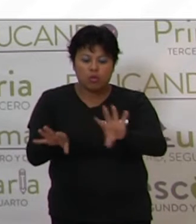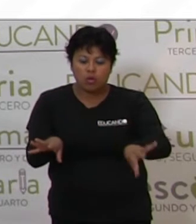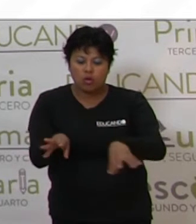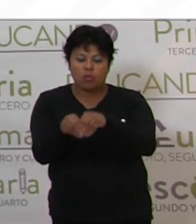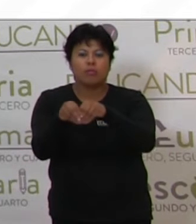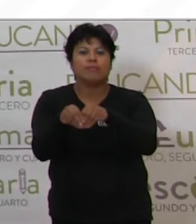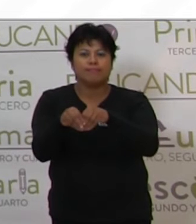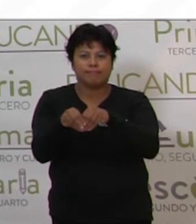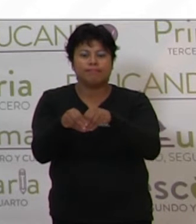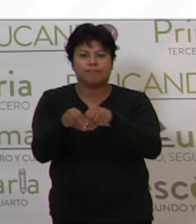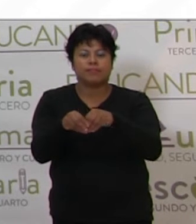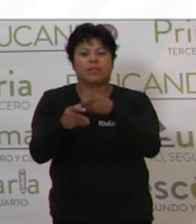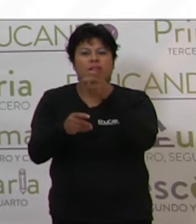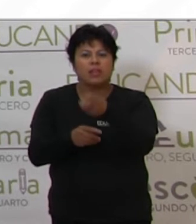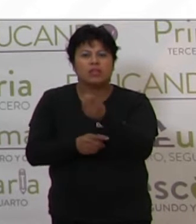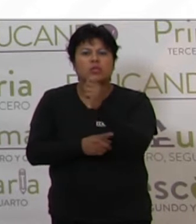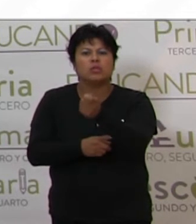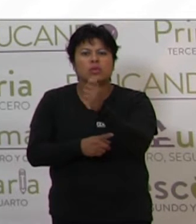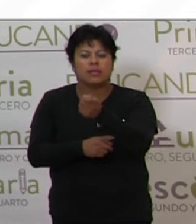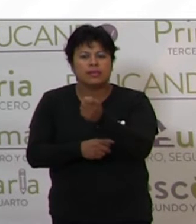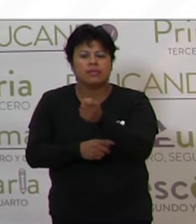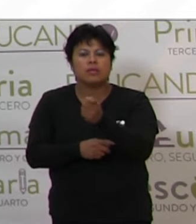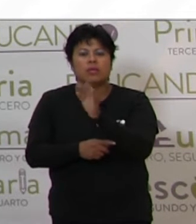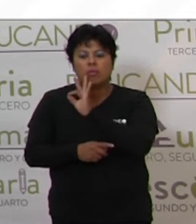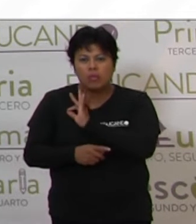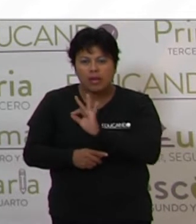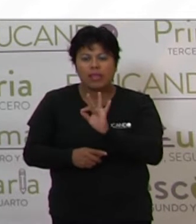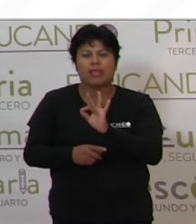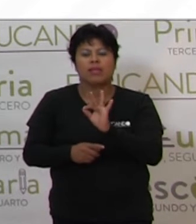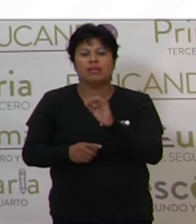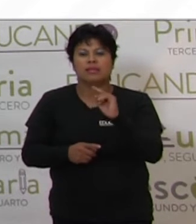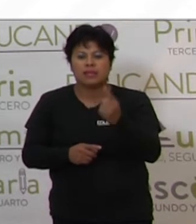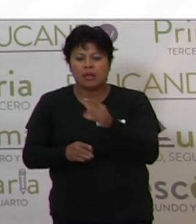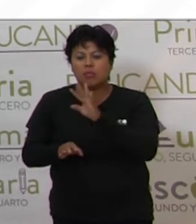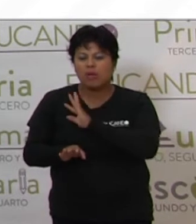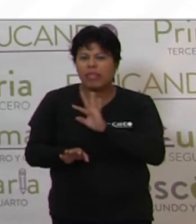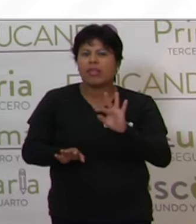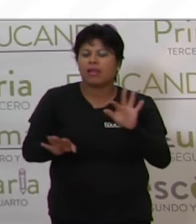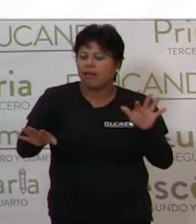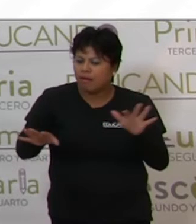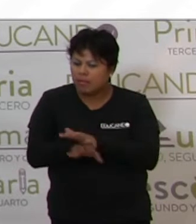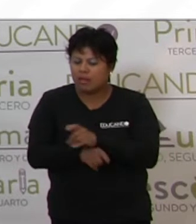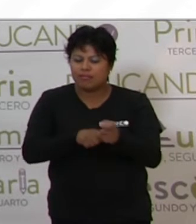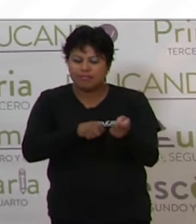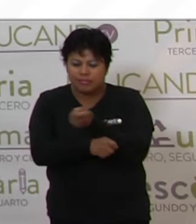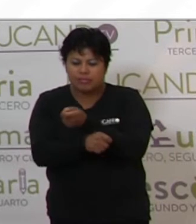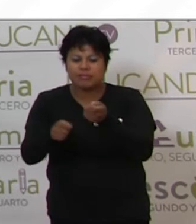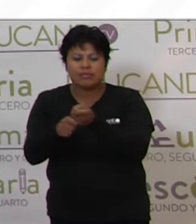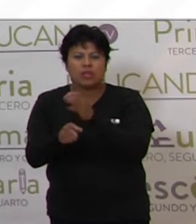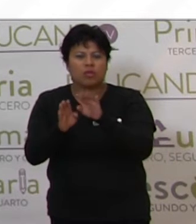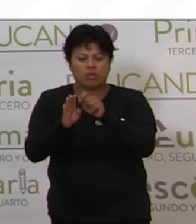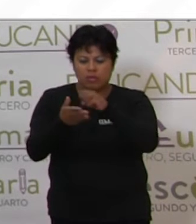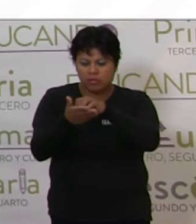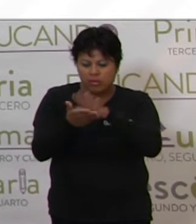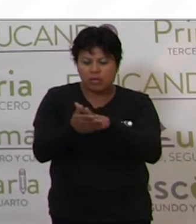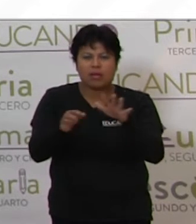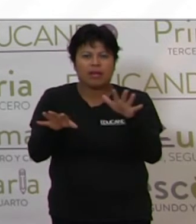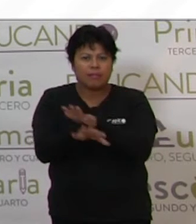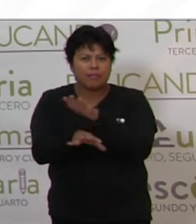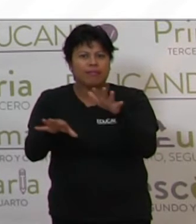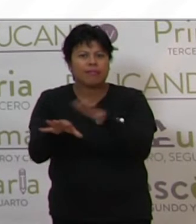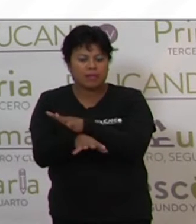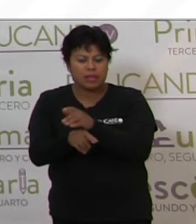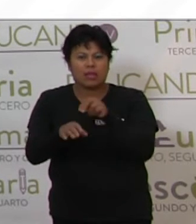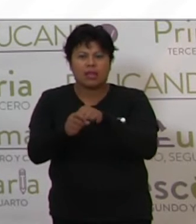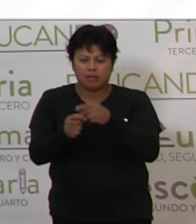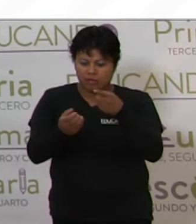componentes son lo que puede ser cambiado, reescrito, modificado en